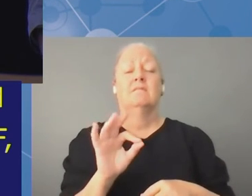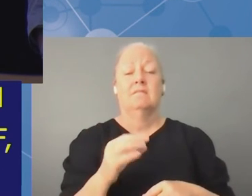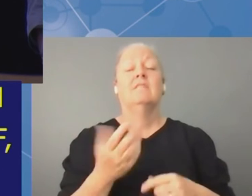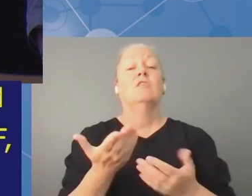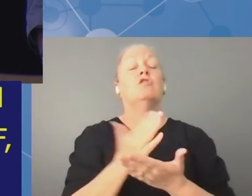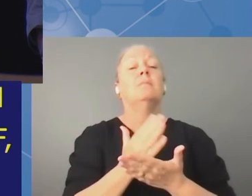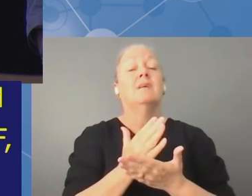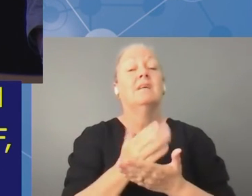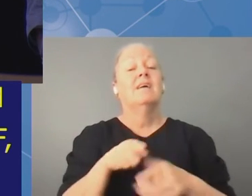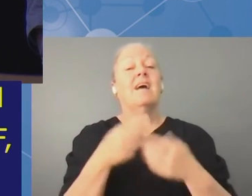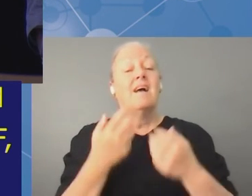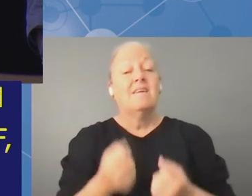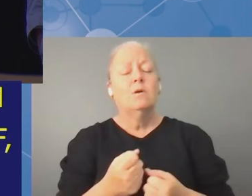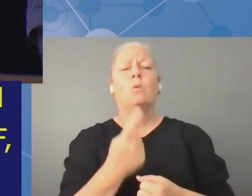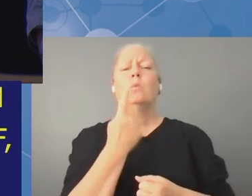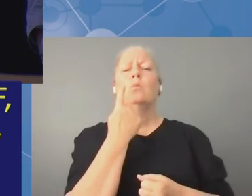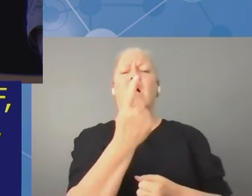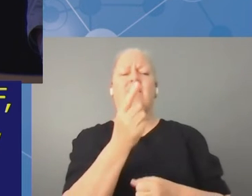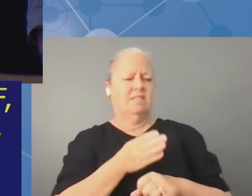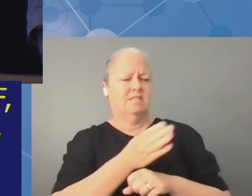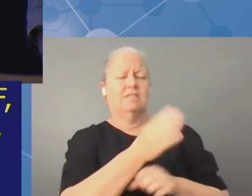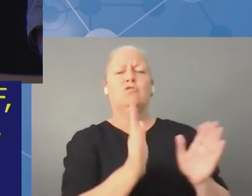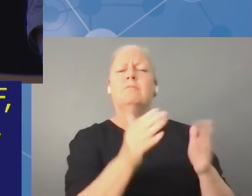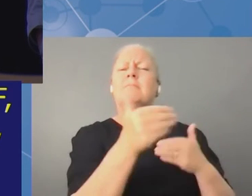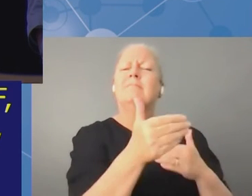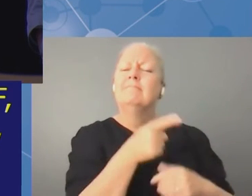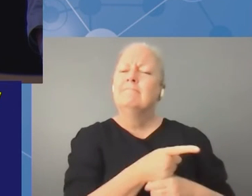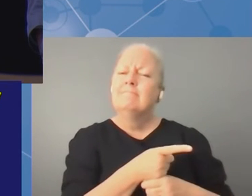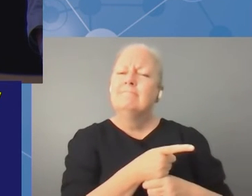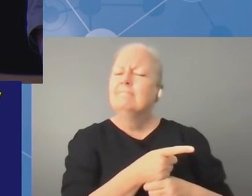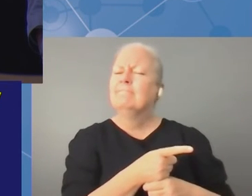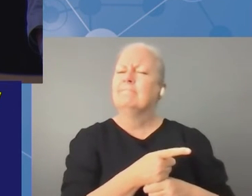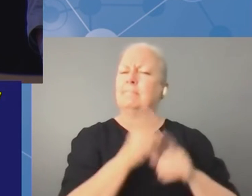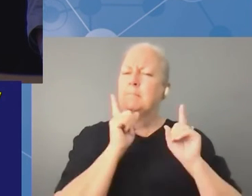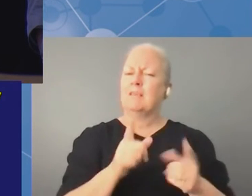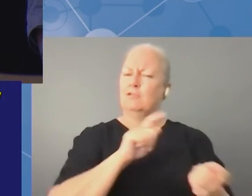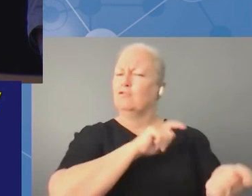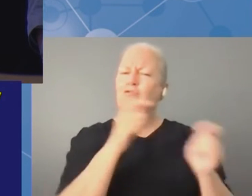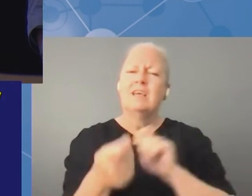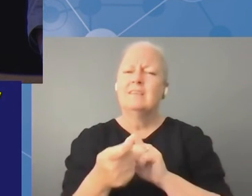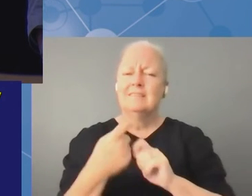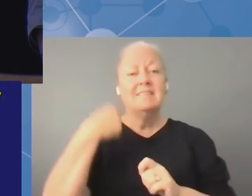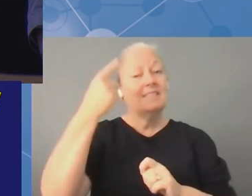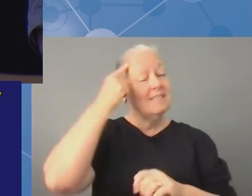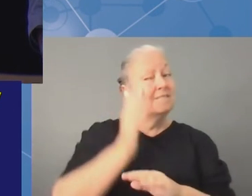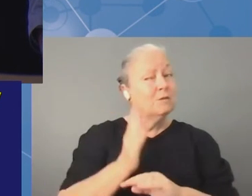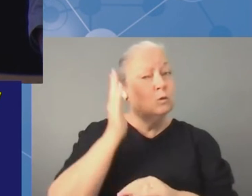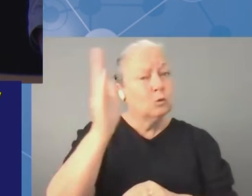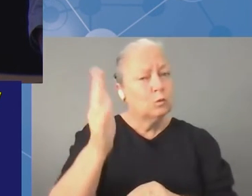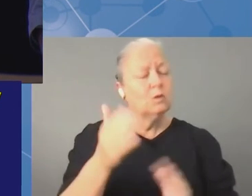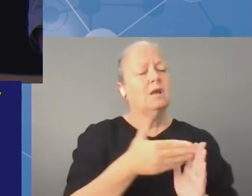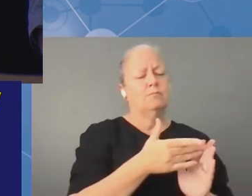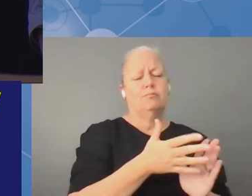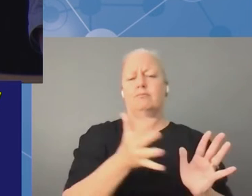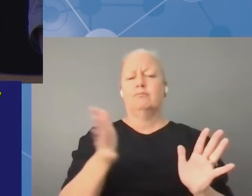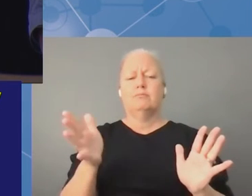habido interpretación simultánea apenas en una sala. Deberíamos cambiarlo en el futuro.